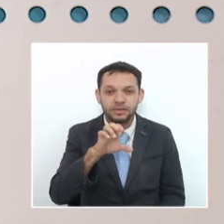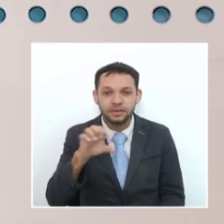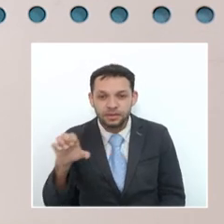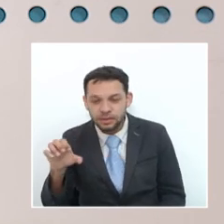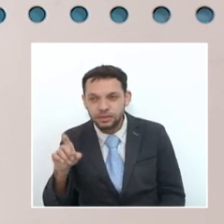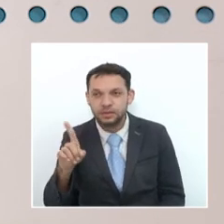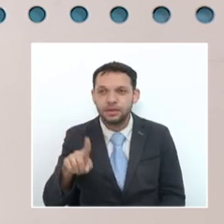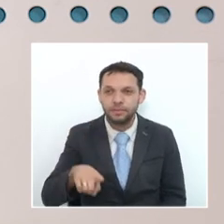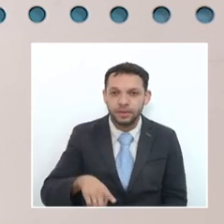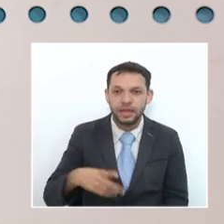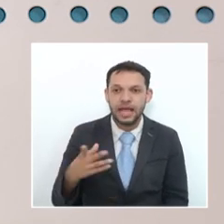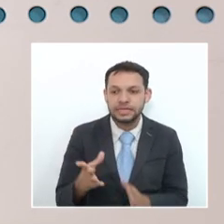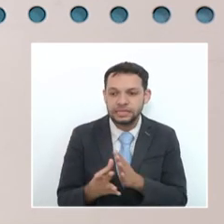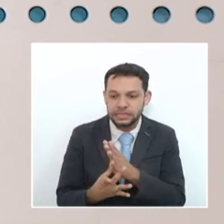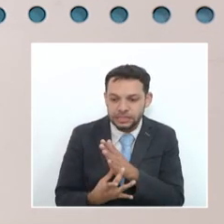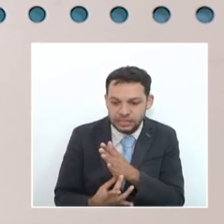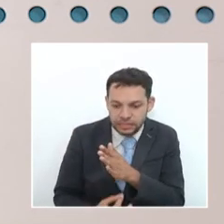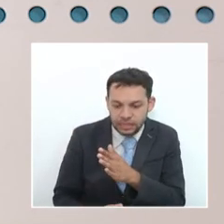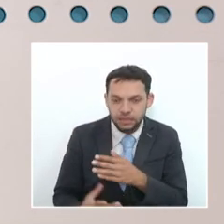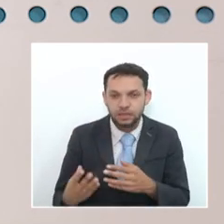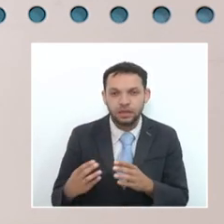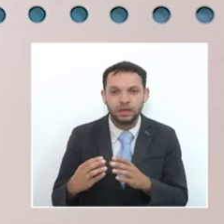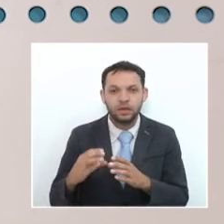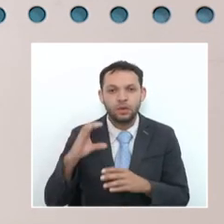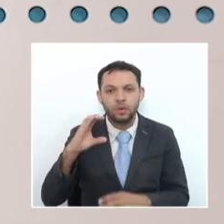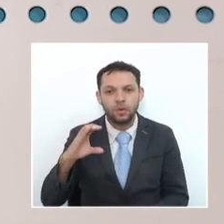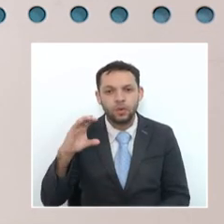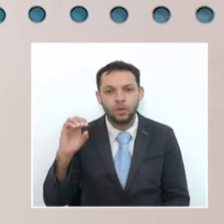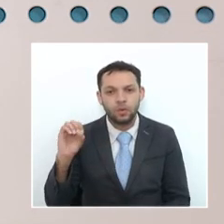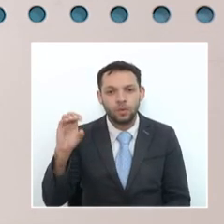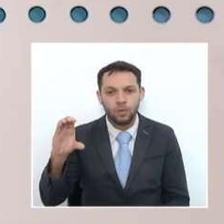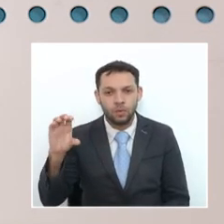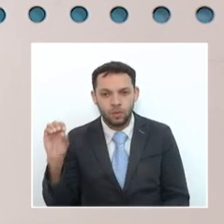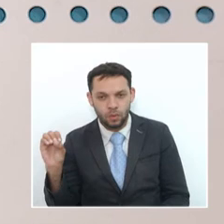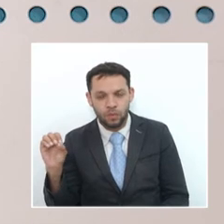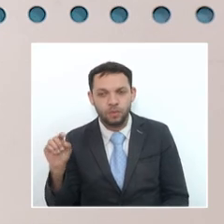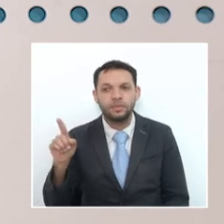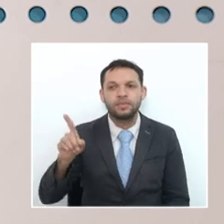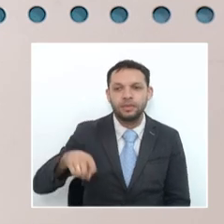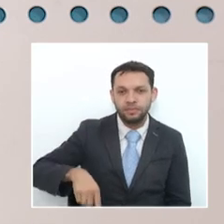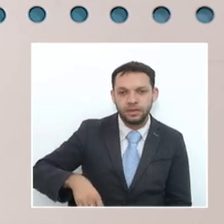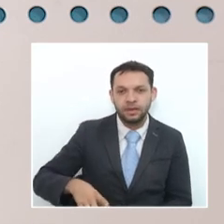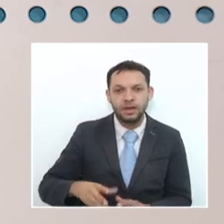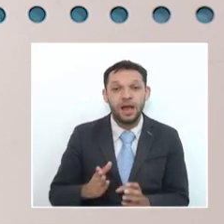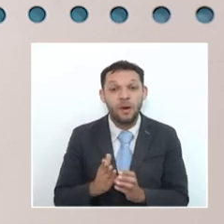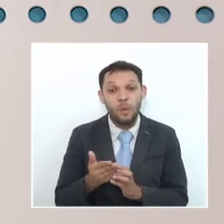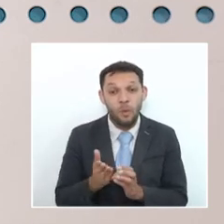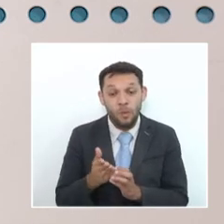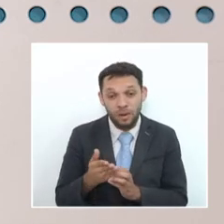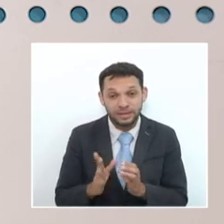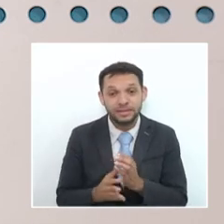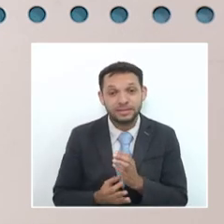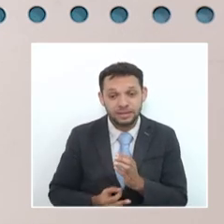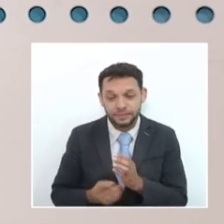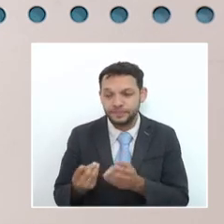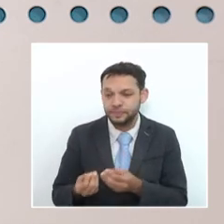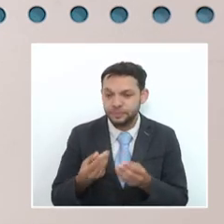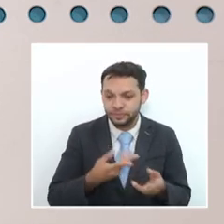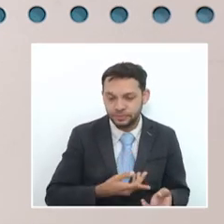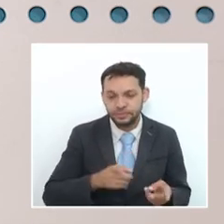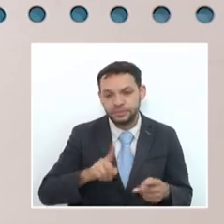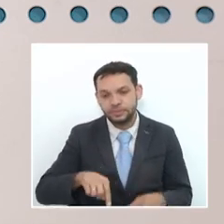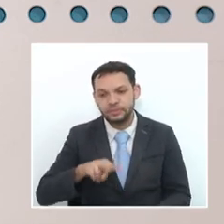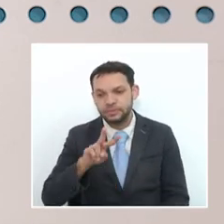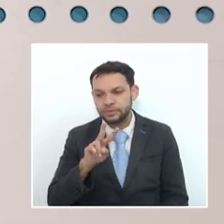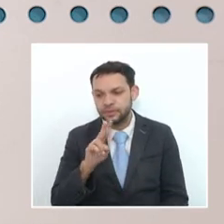uva. Pero hay que darle 2 cucharaditas al día de aceite, dale el Vegetamil, dale esta